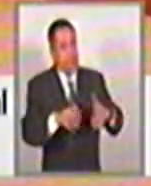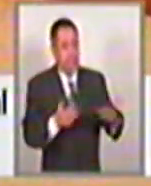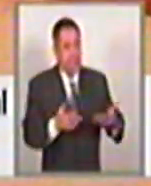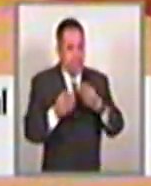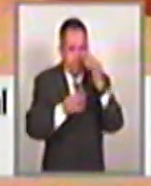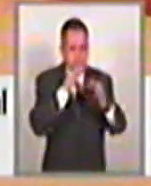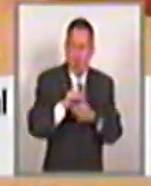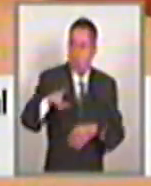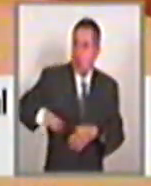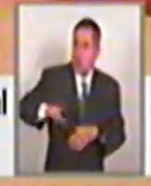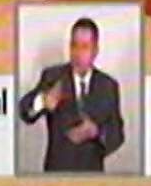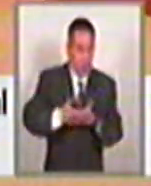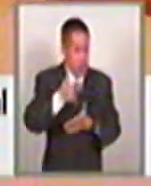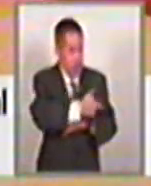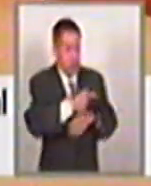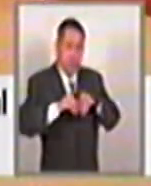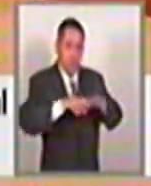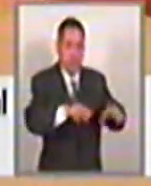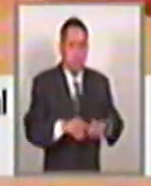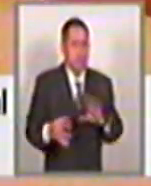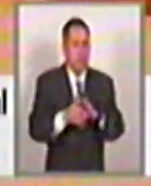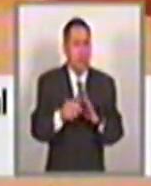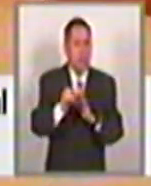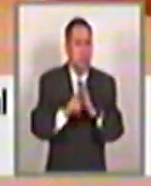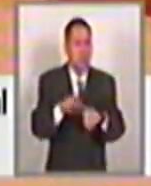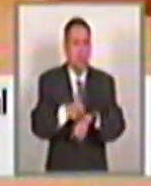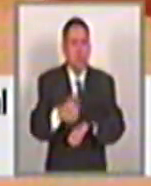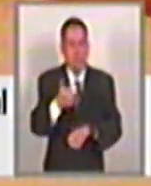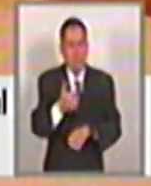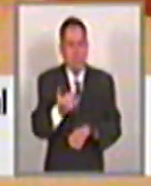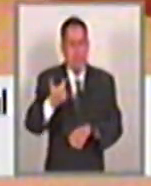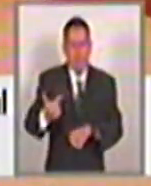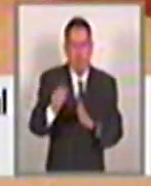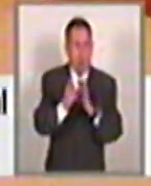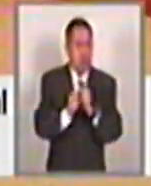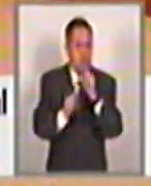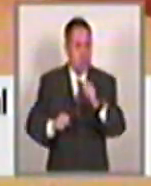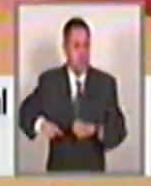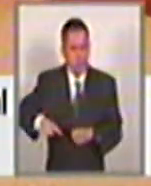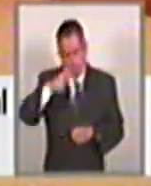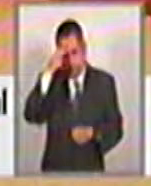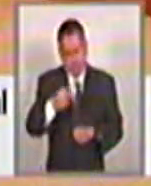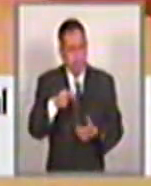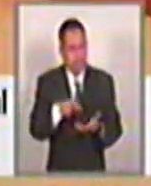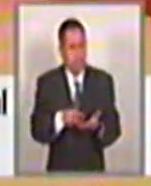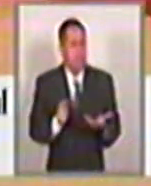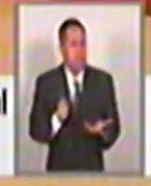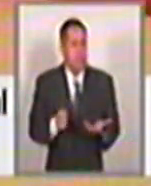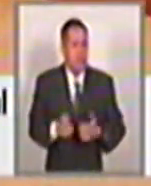propaganda gubernamental, en los términos del artículo 6º y 7º de la Constitución Política,